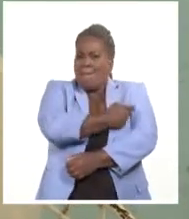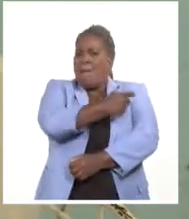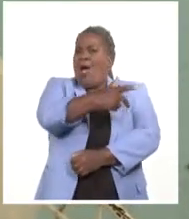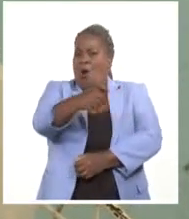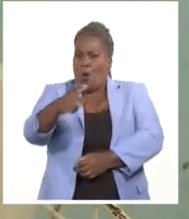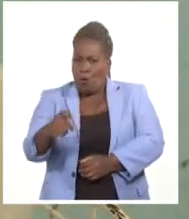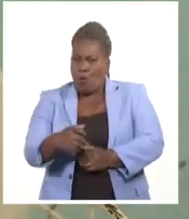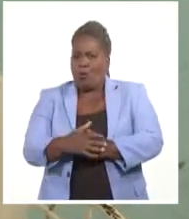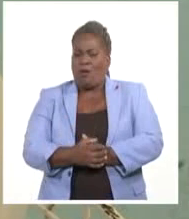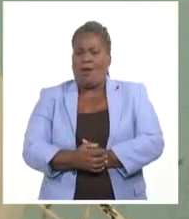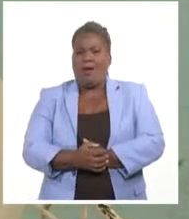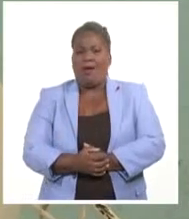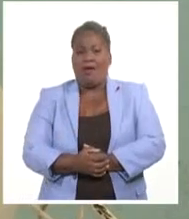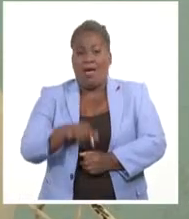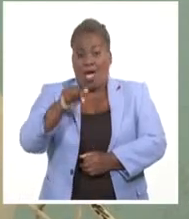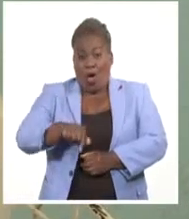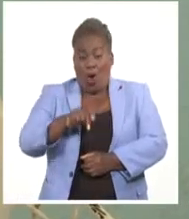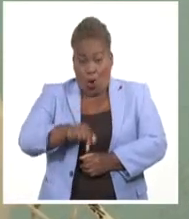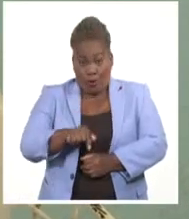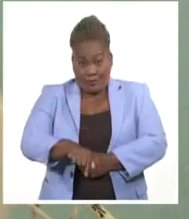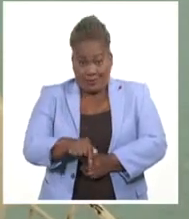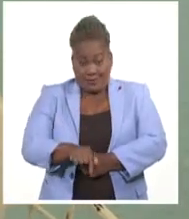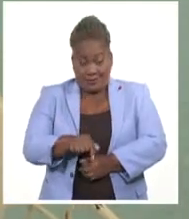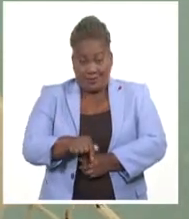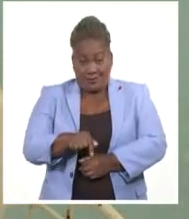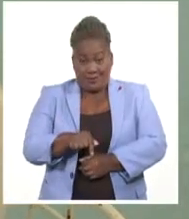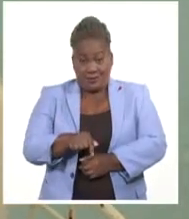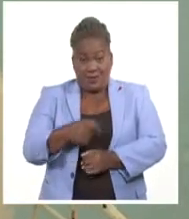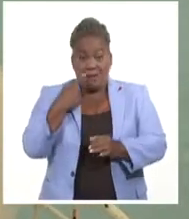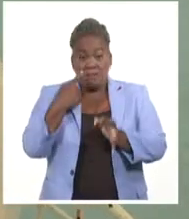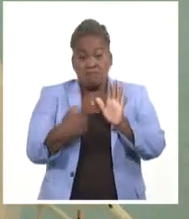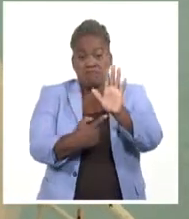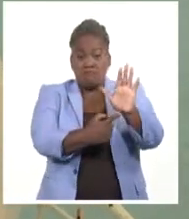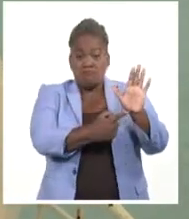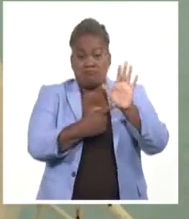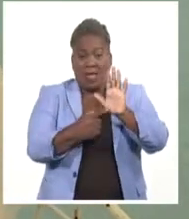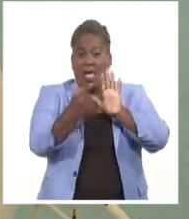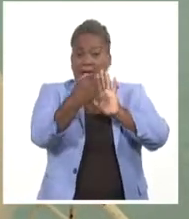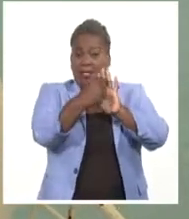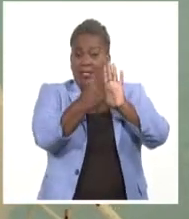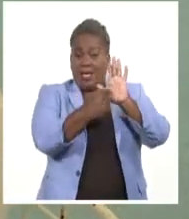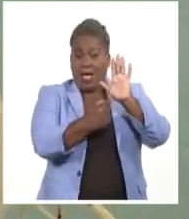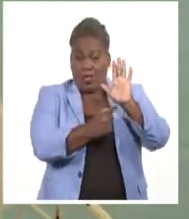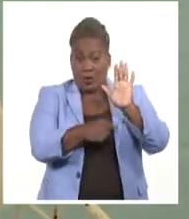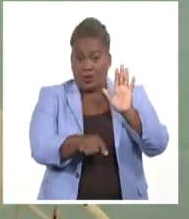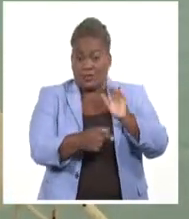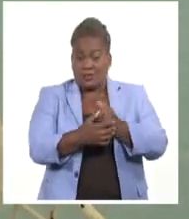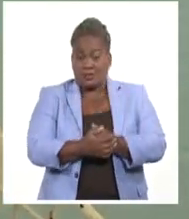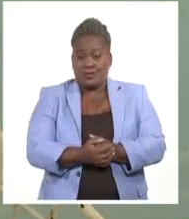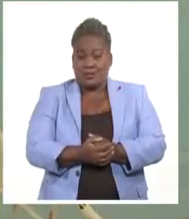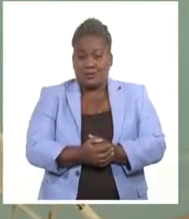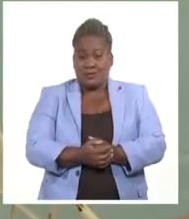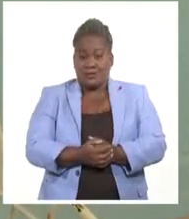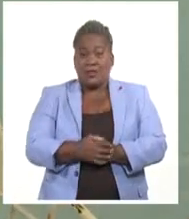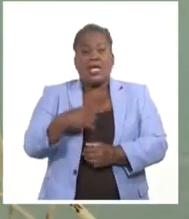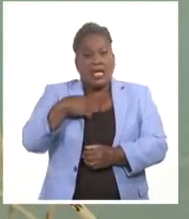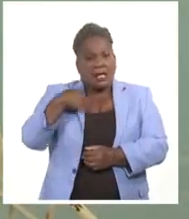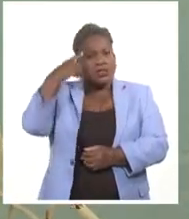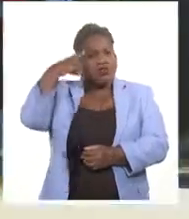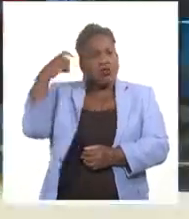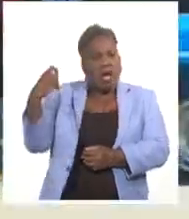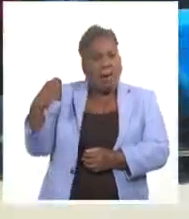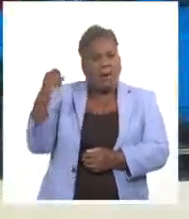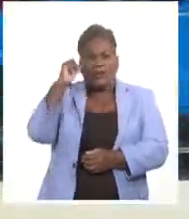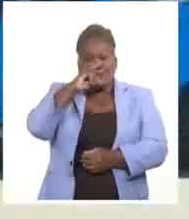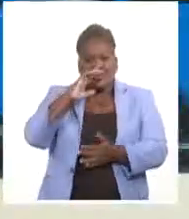hoy podemos mostrar indicadores de los cuales soñamos y